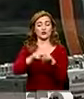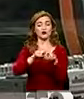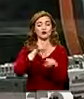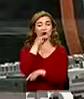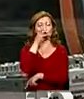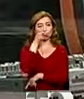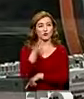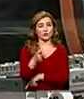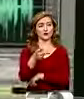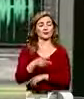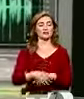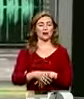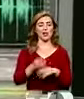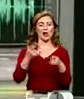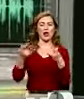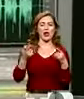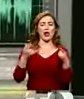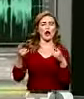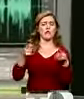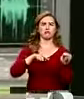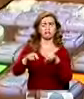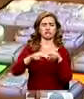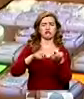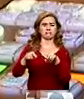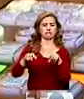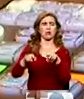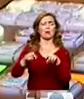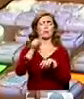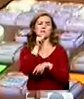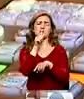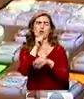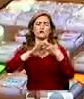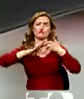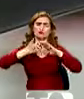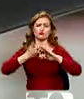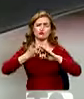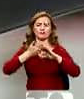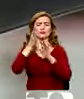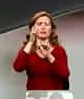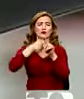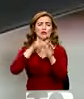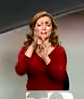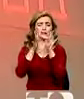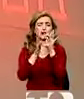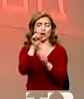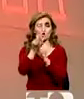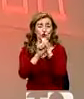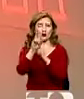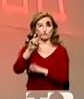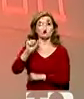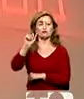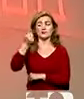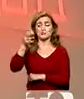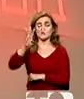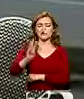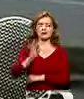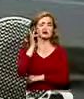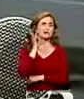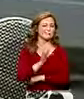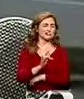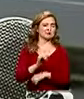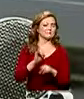público que adjudicó frecuencias a medios de comunicación privados y comunitarios en abril del 2016 por varias irregularidades